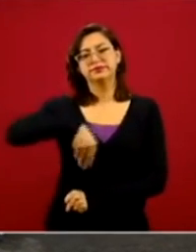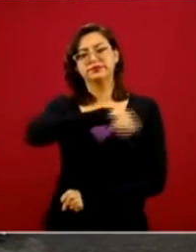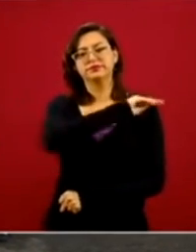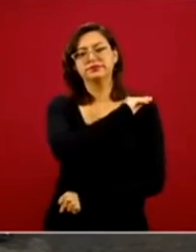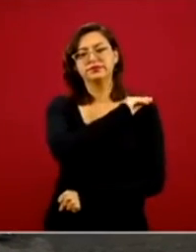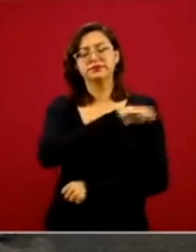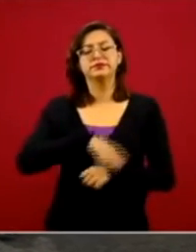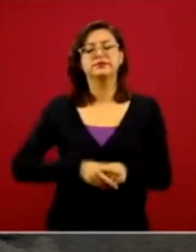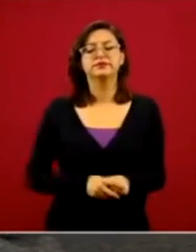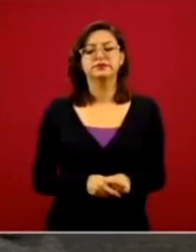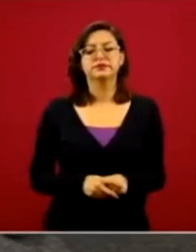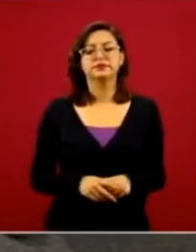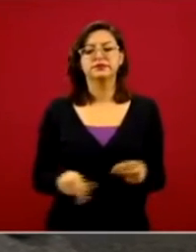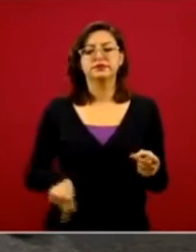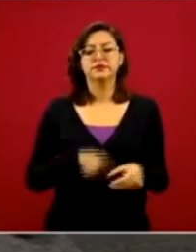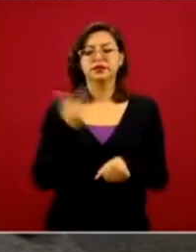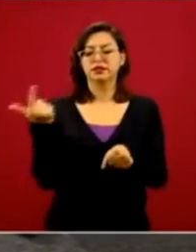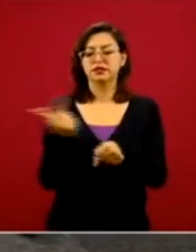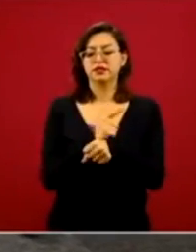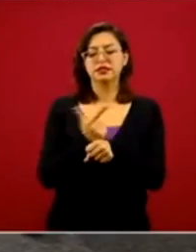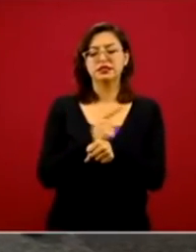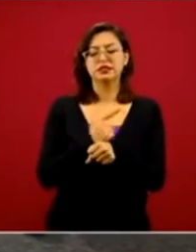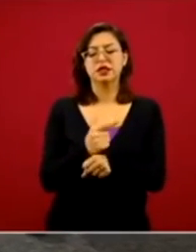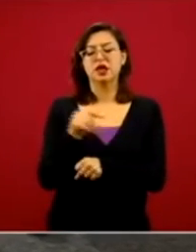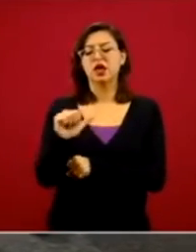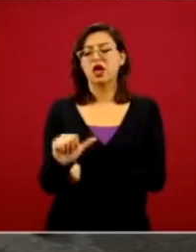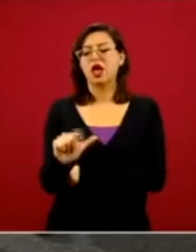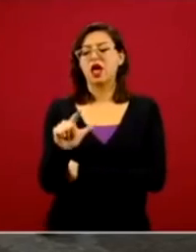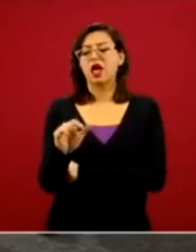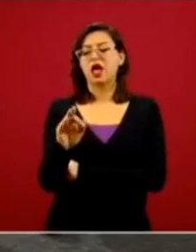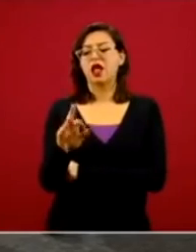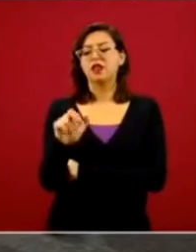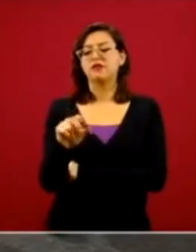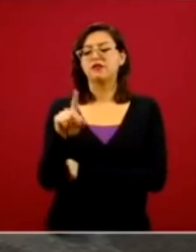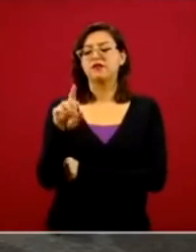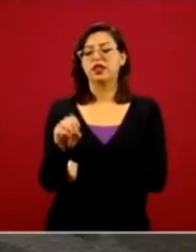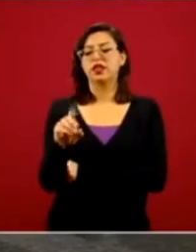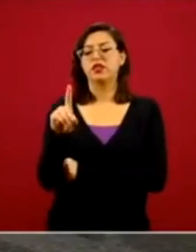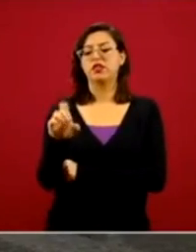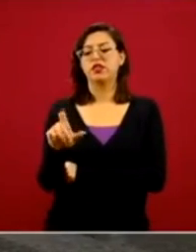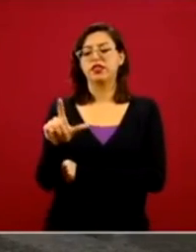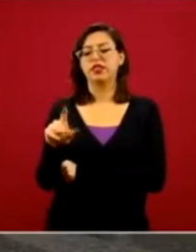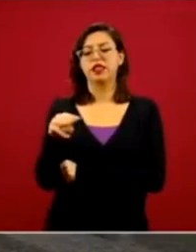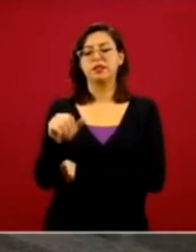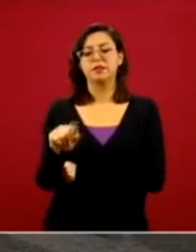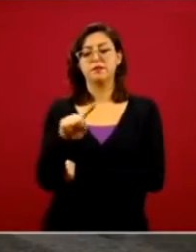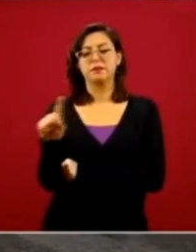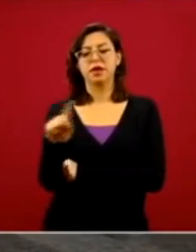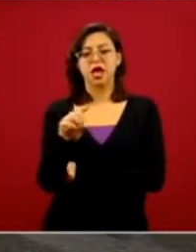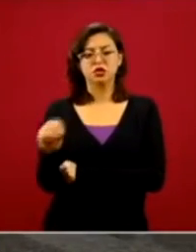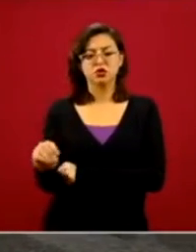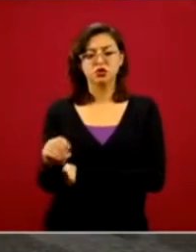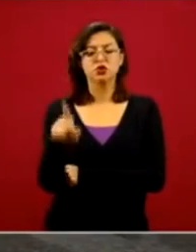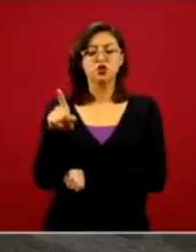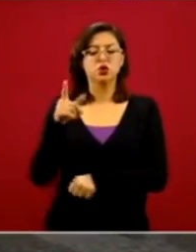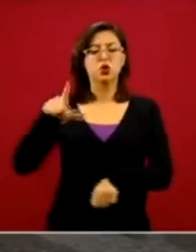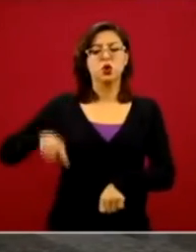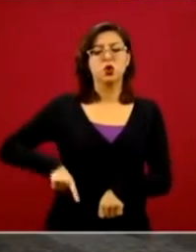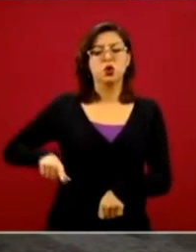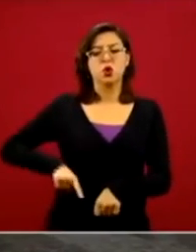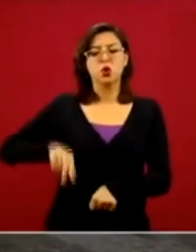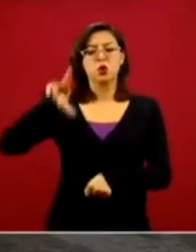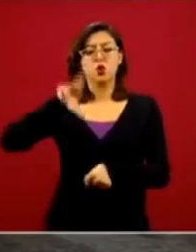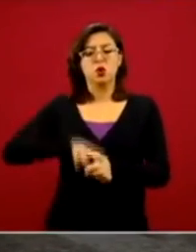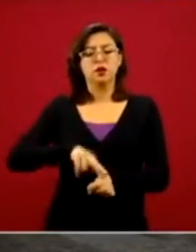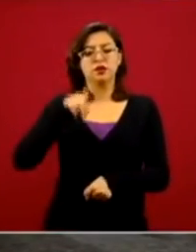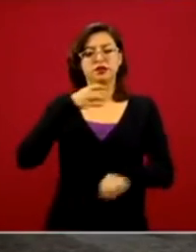de el licenciado Alfredo del Mazo, gobernador del Estado de México, del maestro